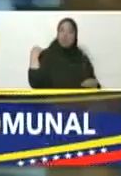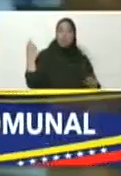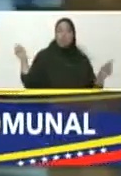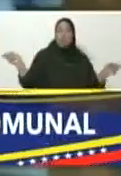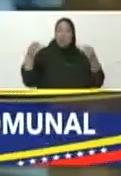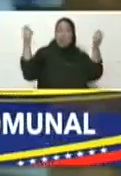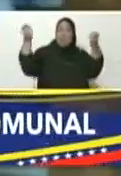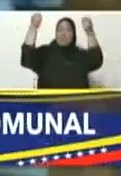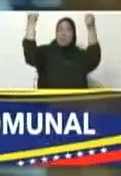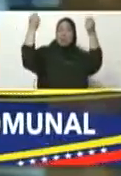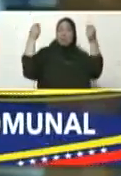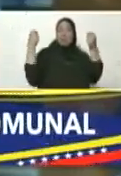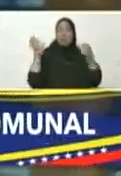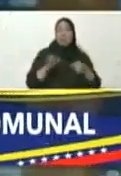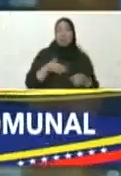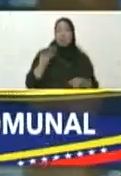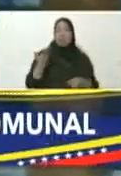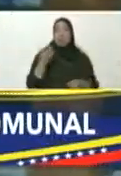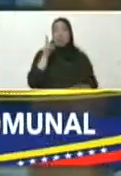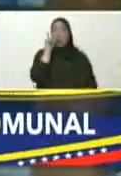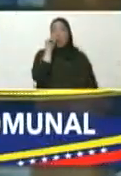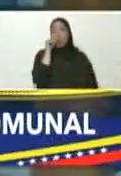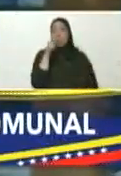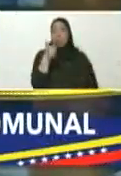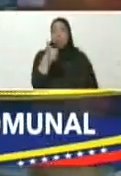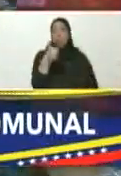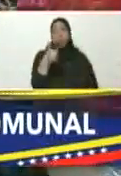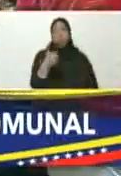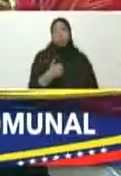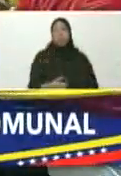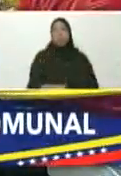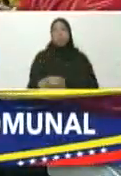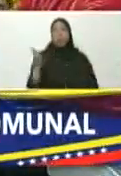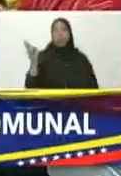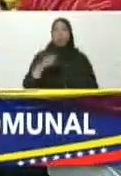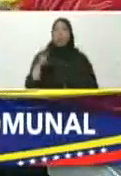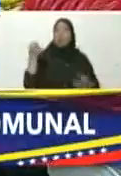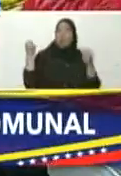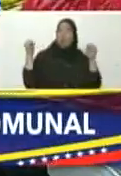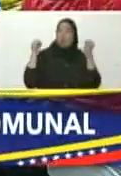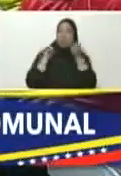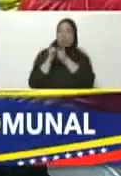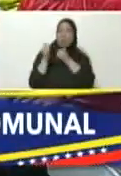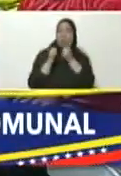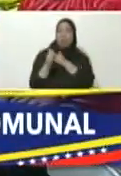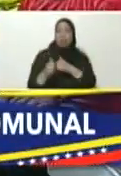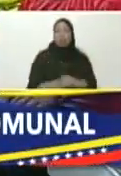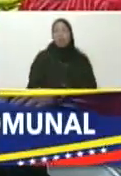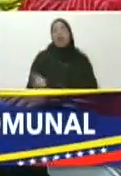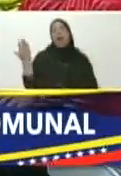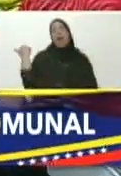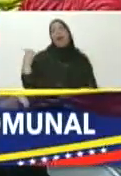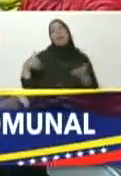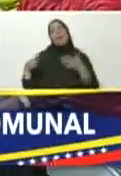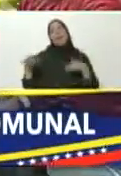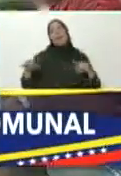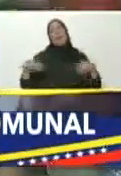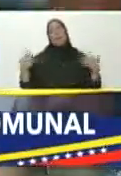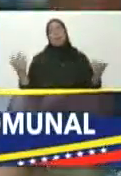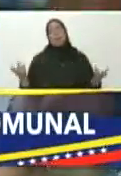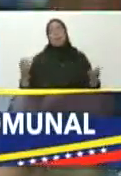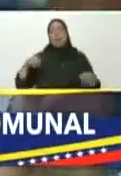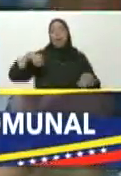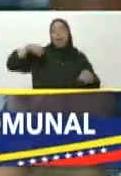campaña, ¿vale? El hombre sigue en campaña. ¿Nunca has practicado ningún deporte? No, no, sí, por supuesto. ¿Cuál?